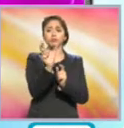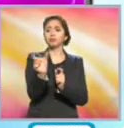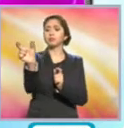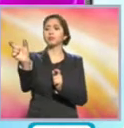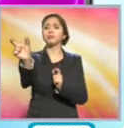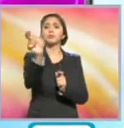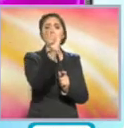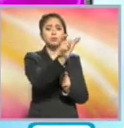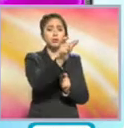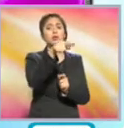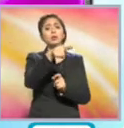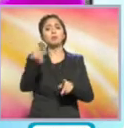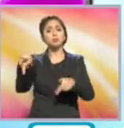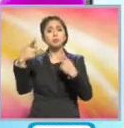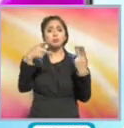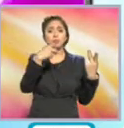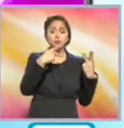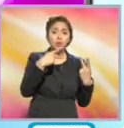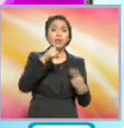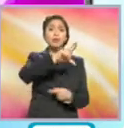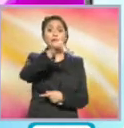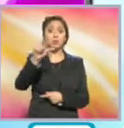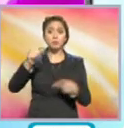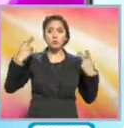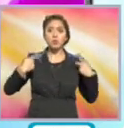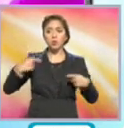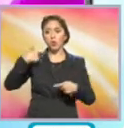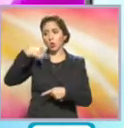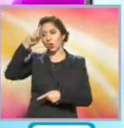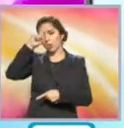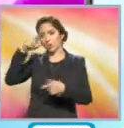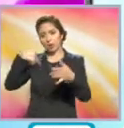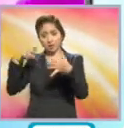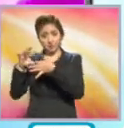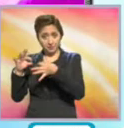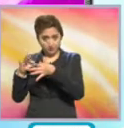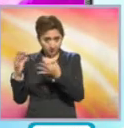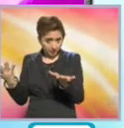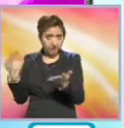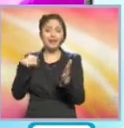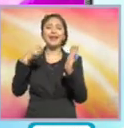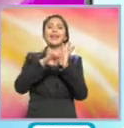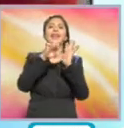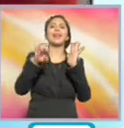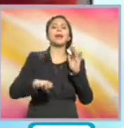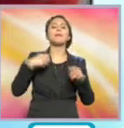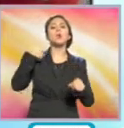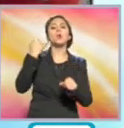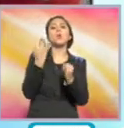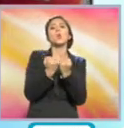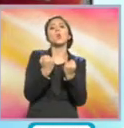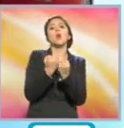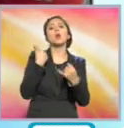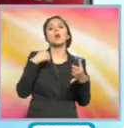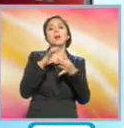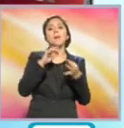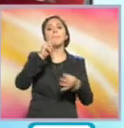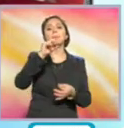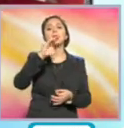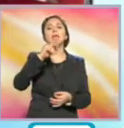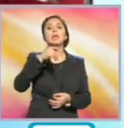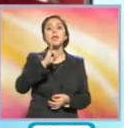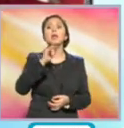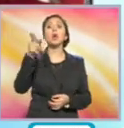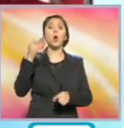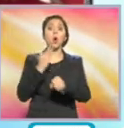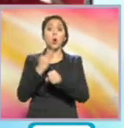va tornando. Porque te van recomendando. Claro. Es como si yo les platico ahorita que está Vicky, que las vende, igual y al ratito me van a pedir